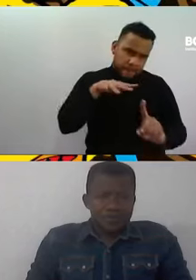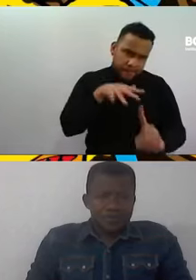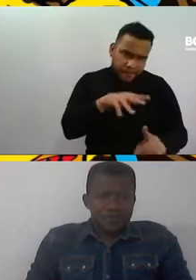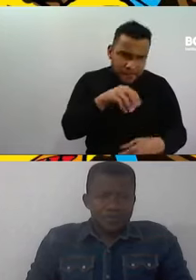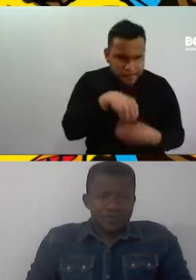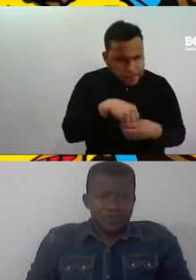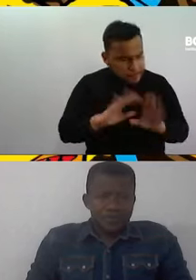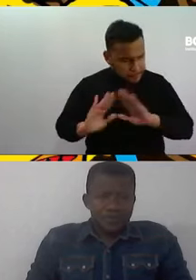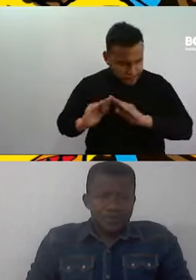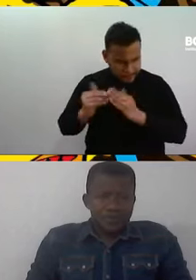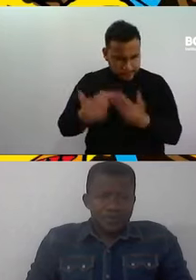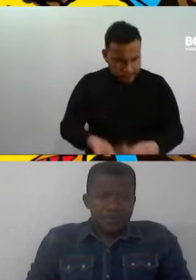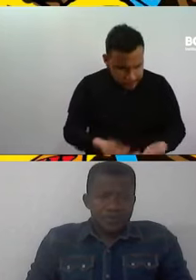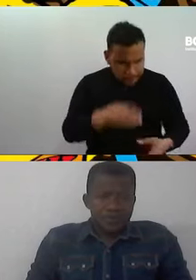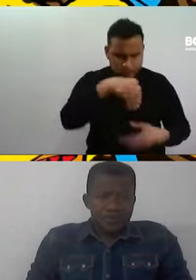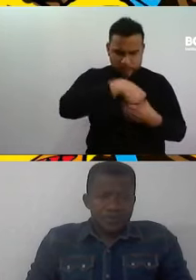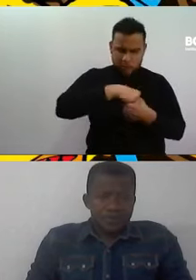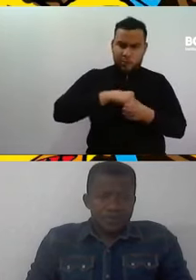el palenque?